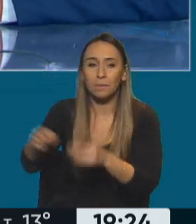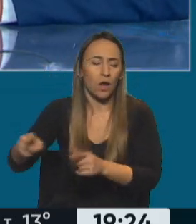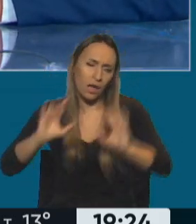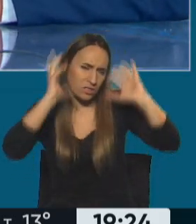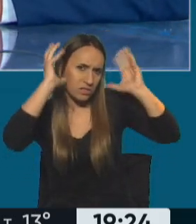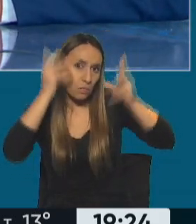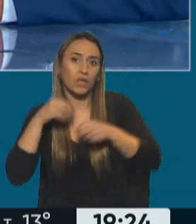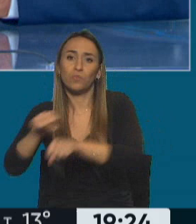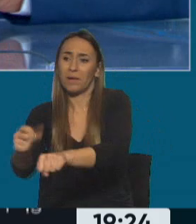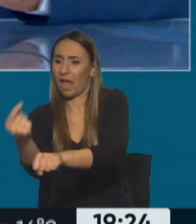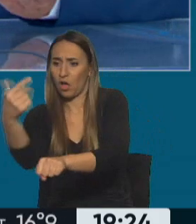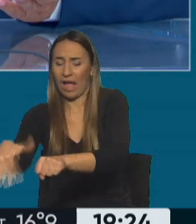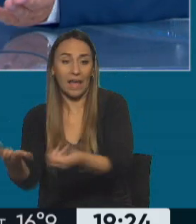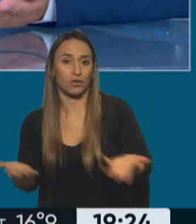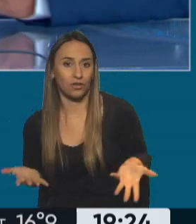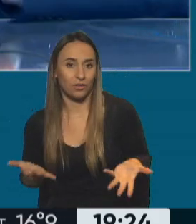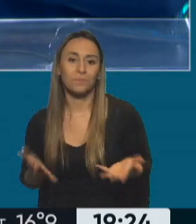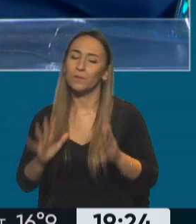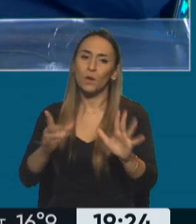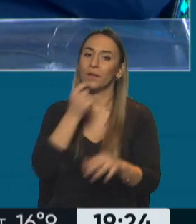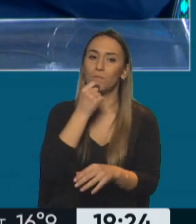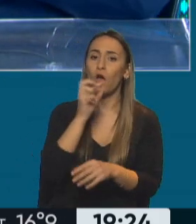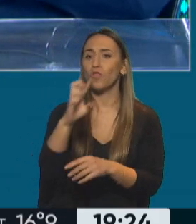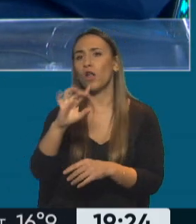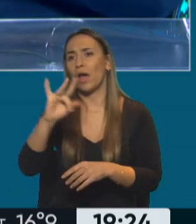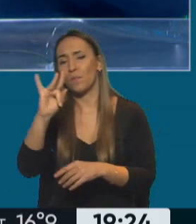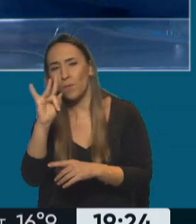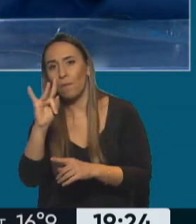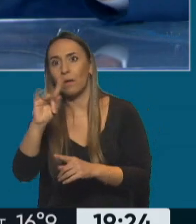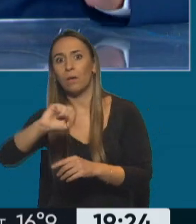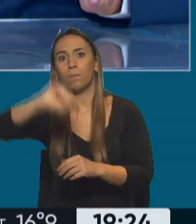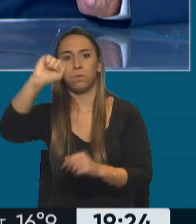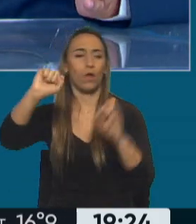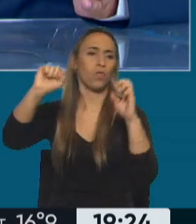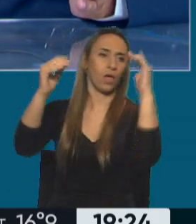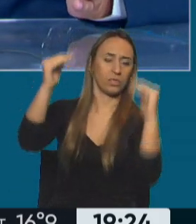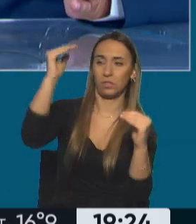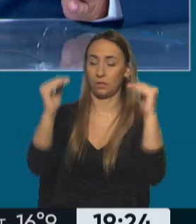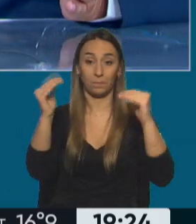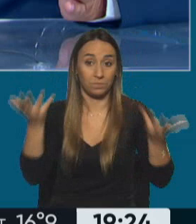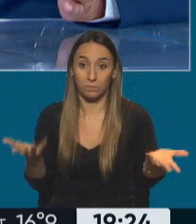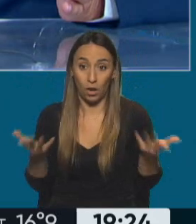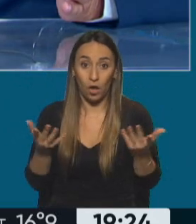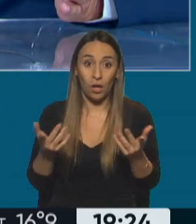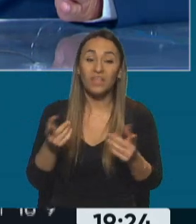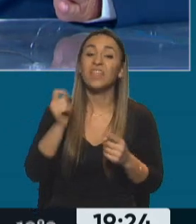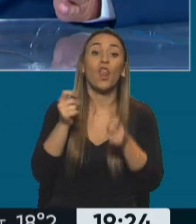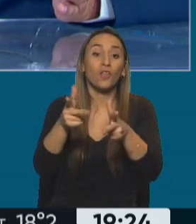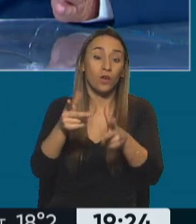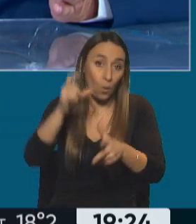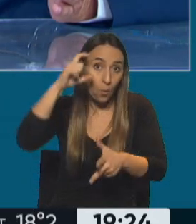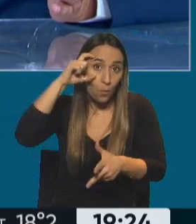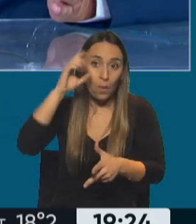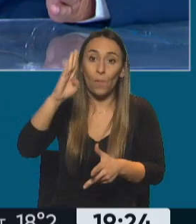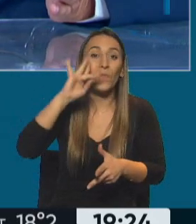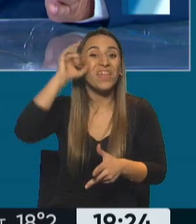El dólar blue baja, no baja nada. Eso es especulación. Y no es que lo diga el Partido Obrero, lo dijo Biden. Claro. Dijo, ¿cómo estas